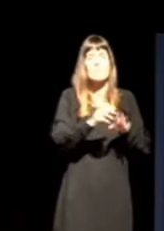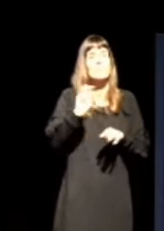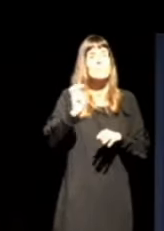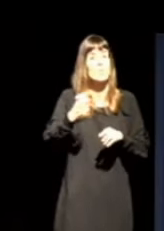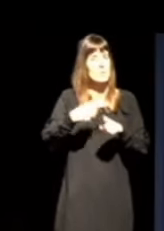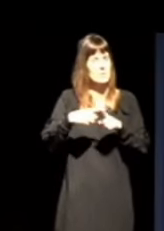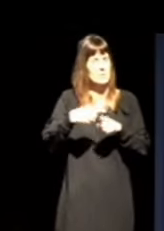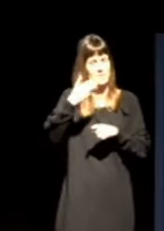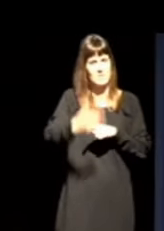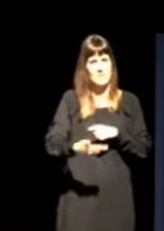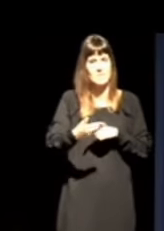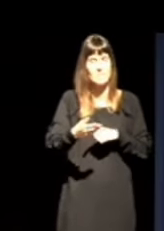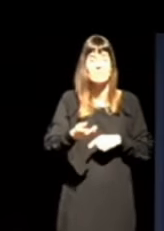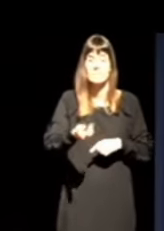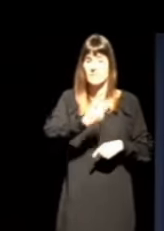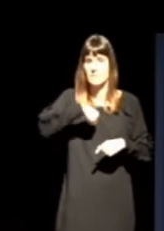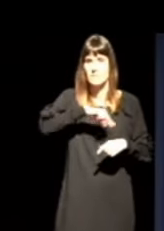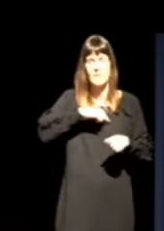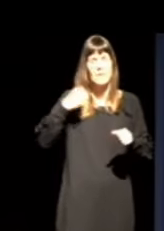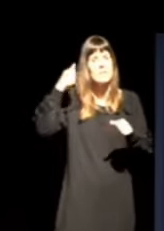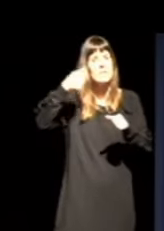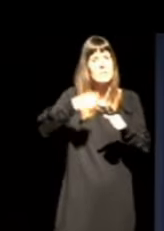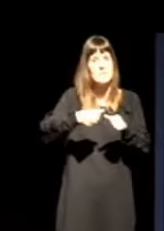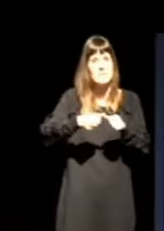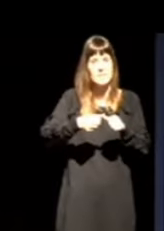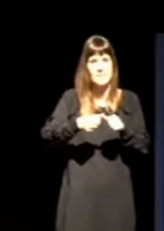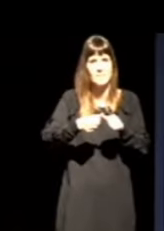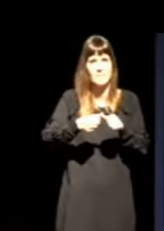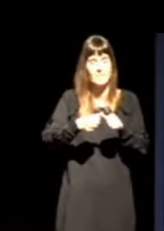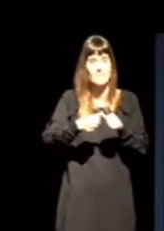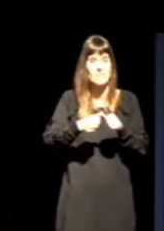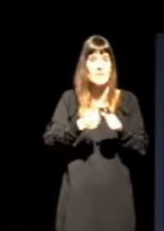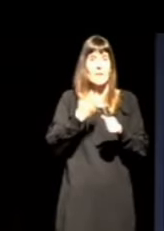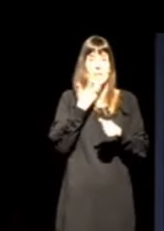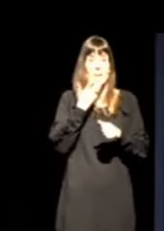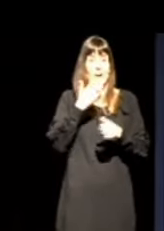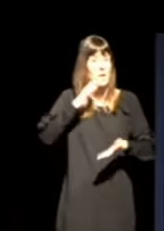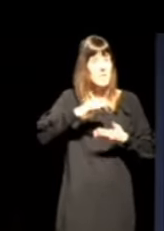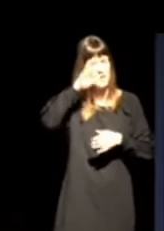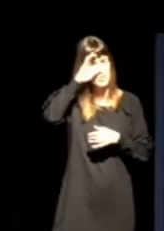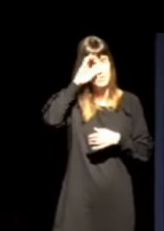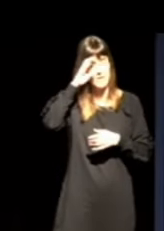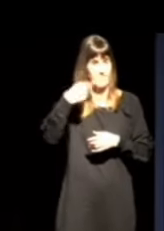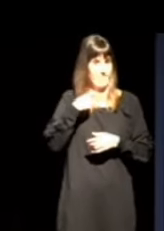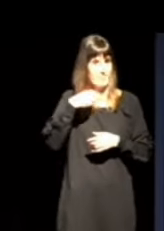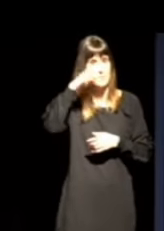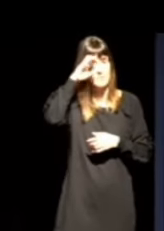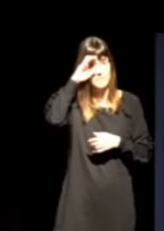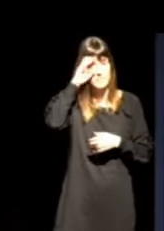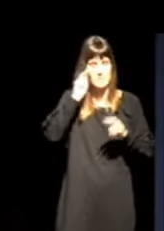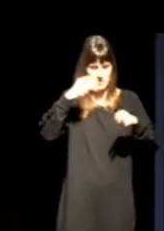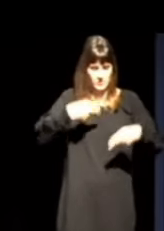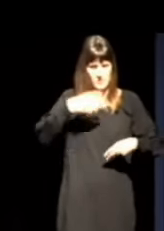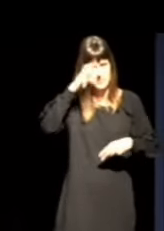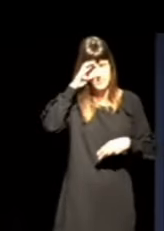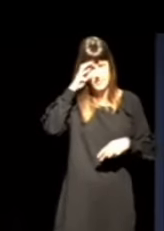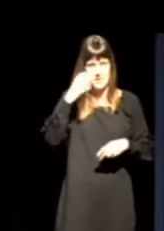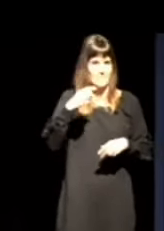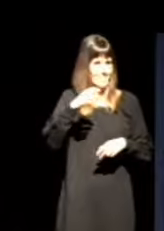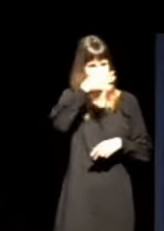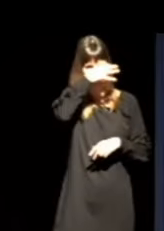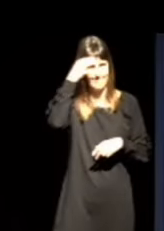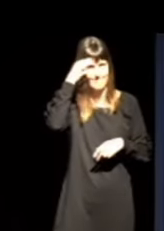es que hemos perdido, no solamente no sabemos escuchar y escucharnos, sino que también no